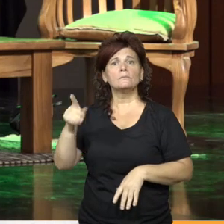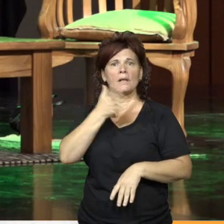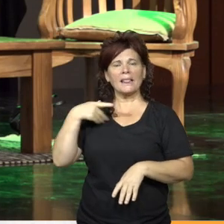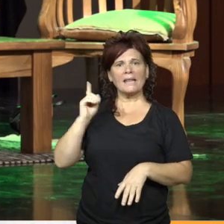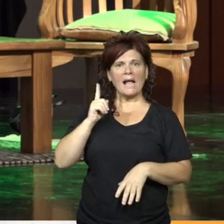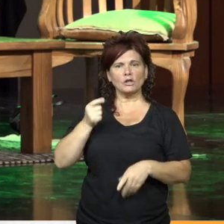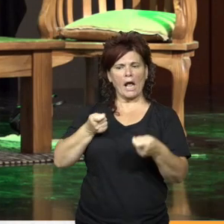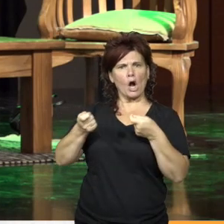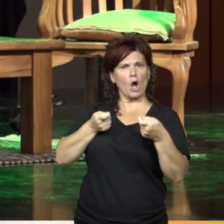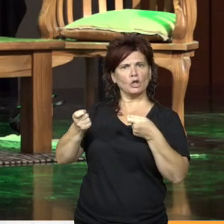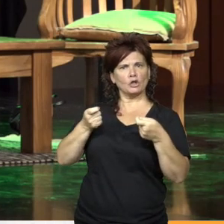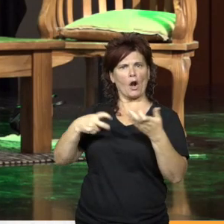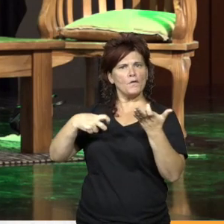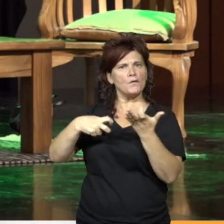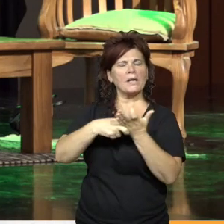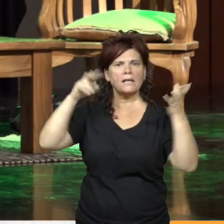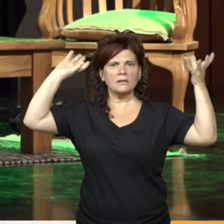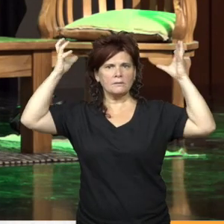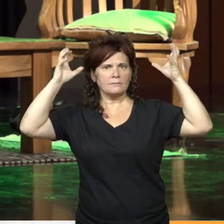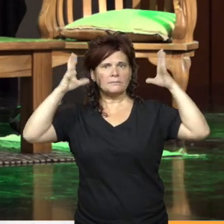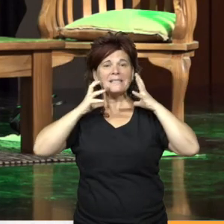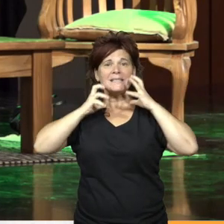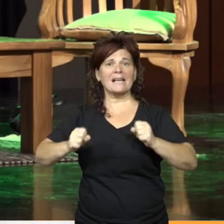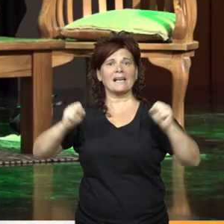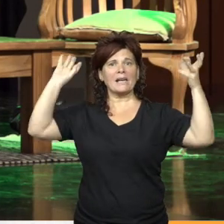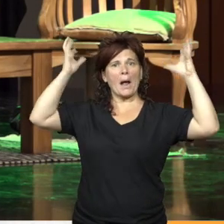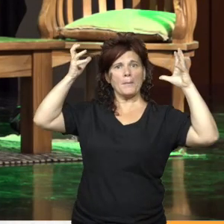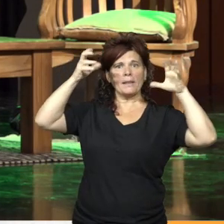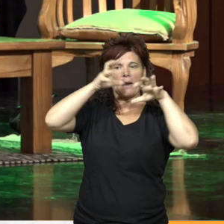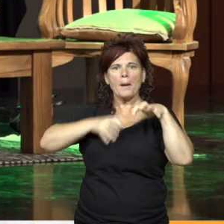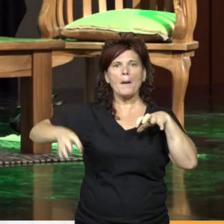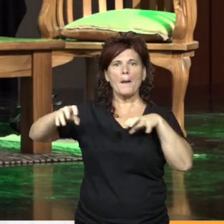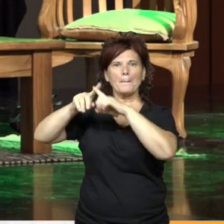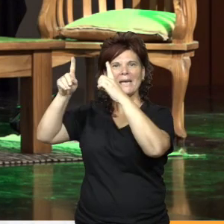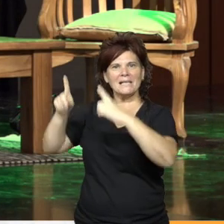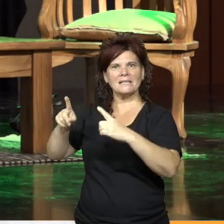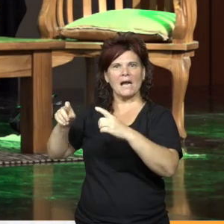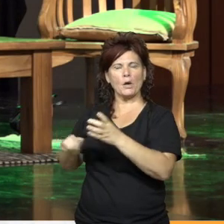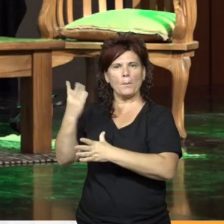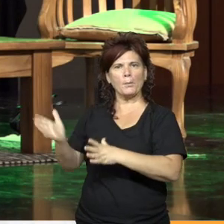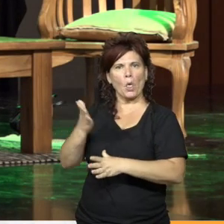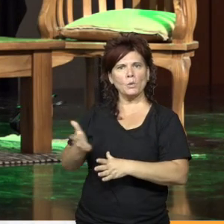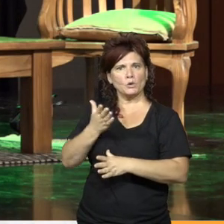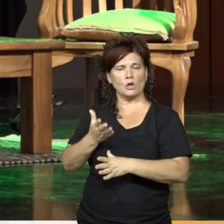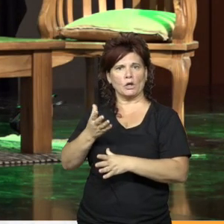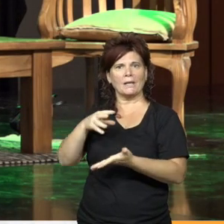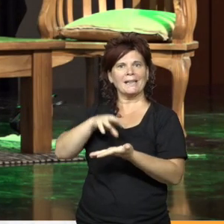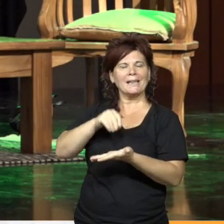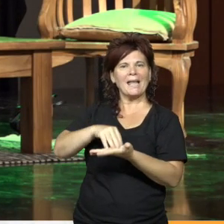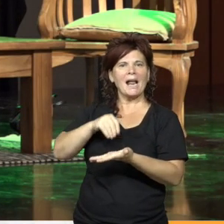de control y fiscalización ambiental de la Secretaría de Ambiente del Ministerio de Producción y Ambiente de la provincia de Tierra del Fuego.